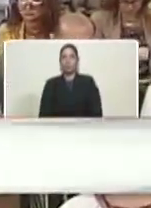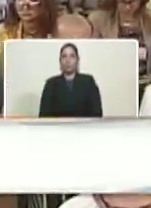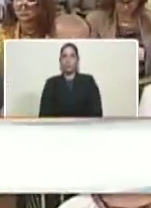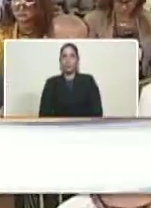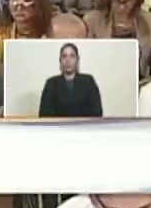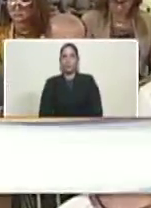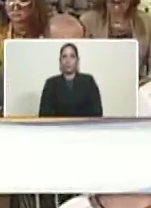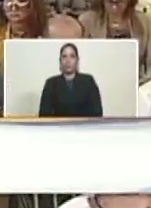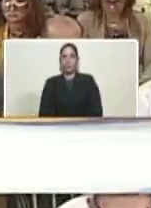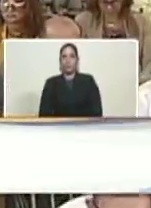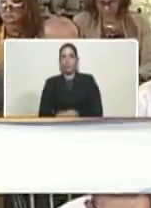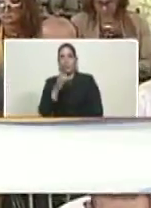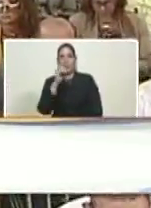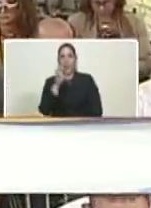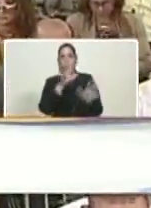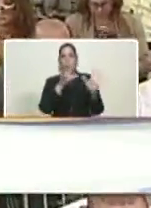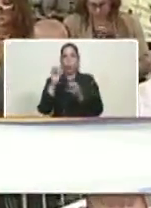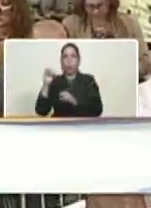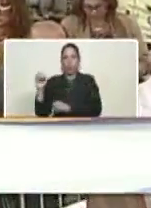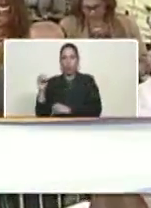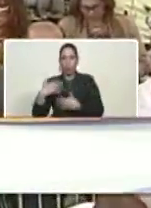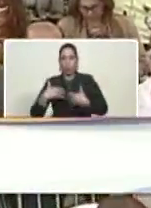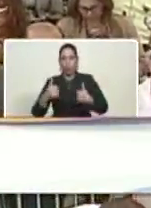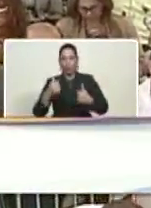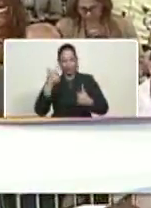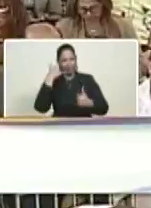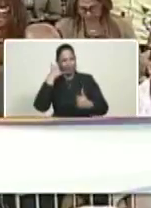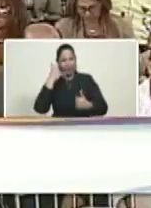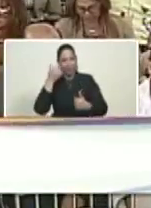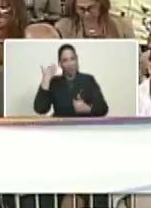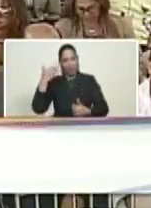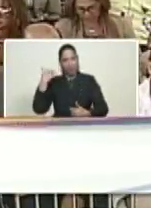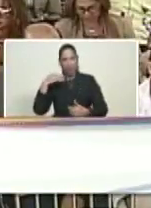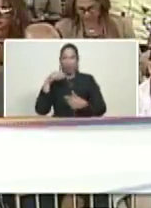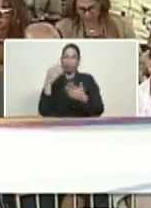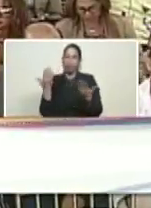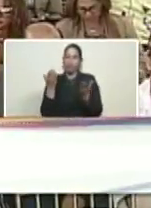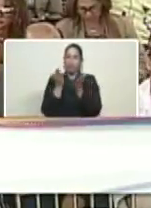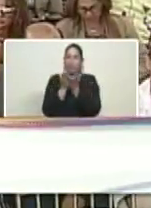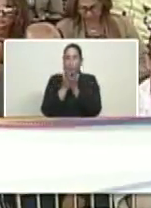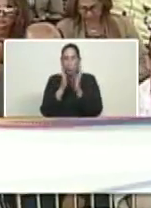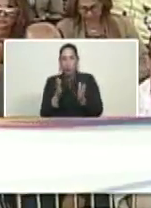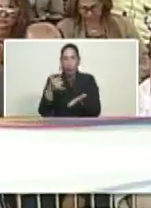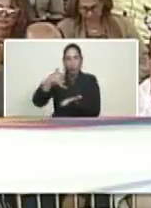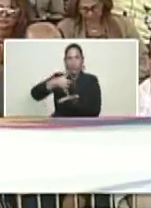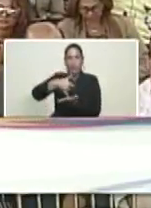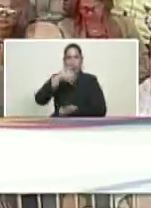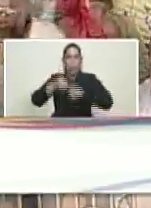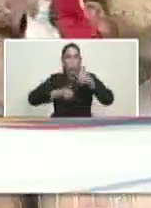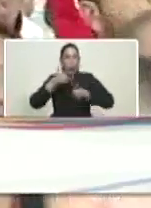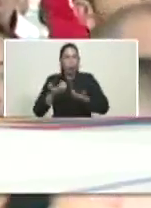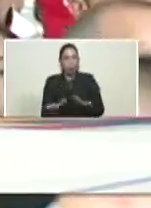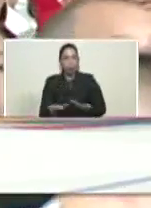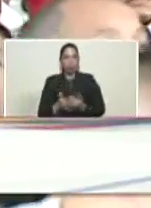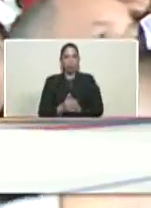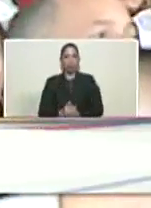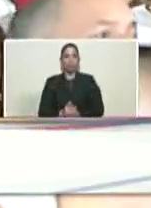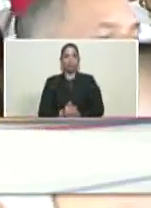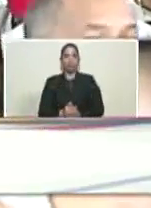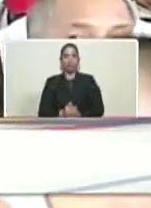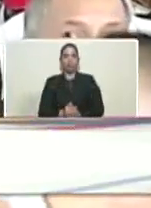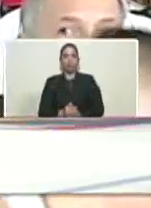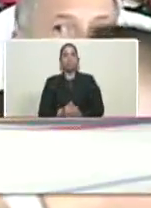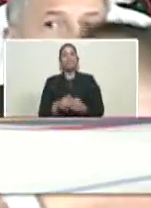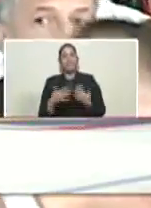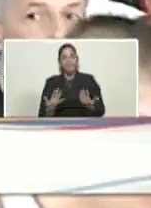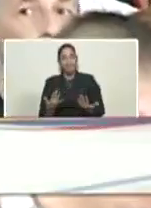estrategia 0800 Salud, ¿ok? Se estudiaron cuáles fueron las debilidades y se destacó